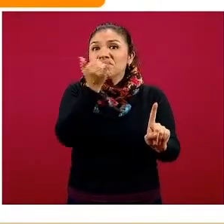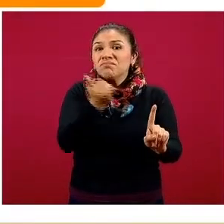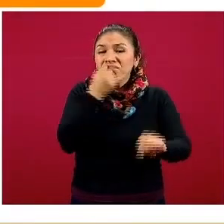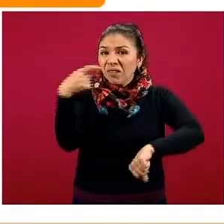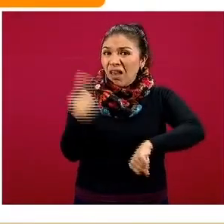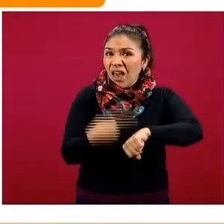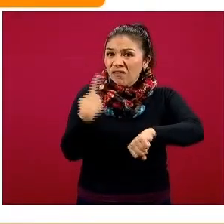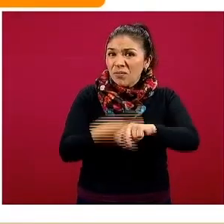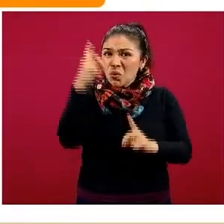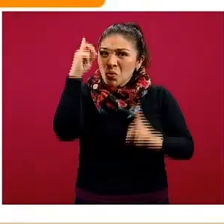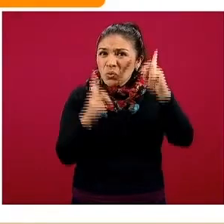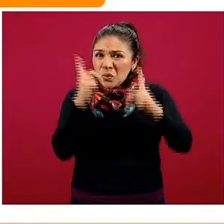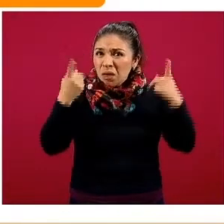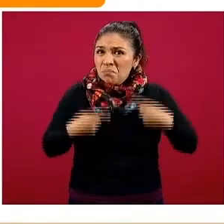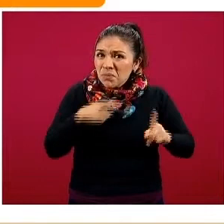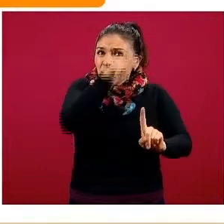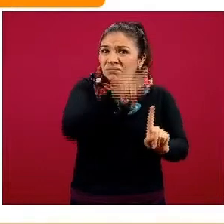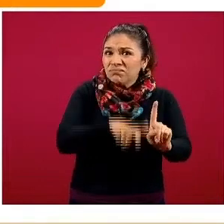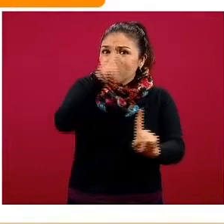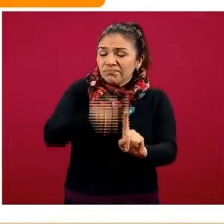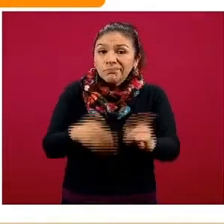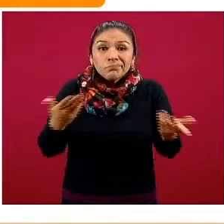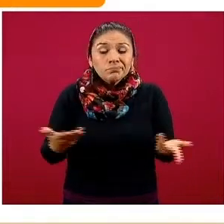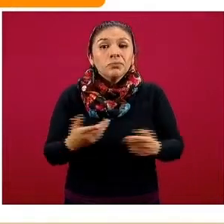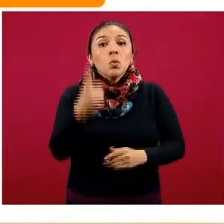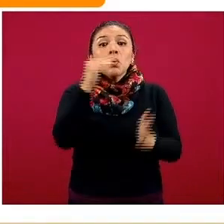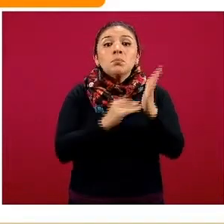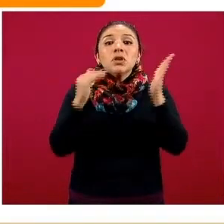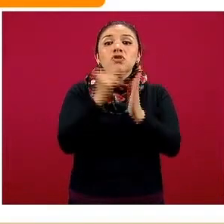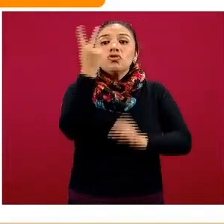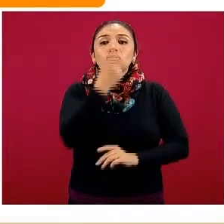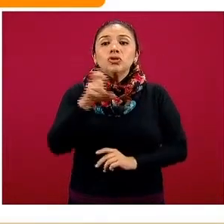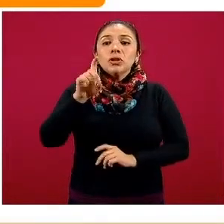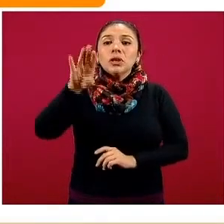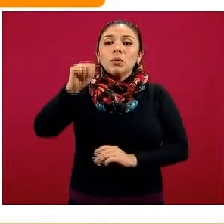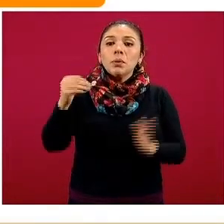como casos sospechosos de la enfermedad.